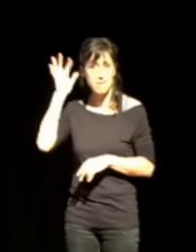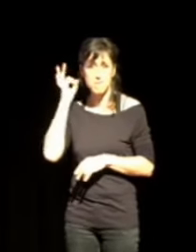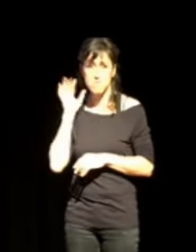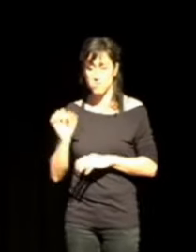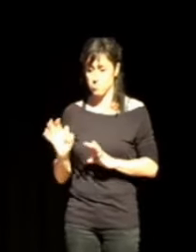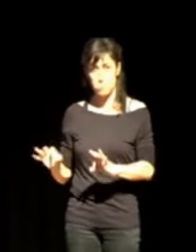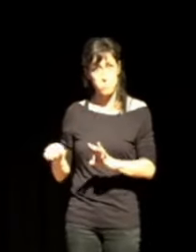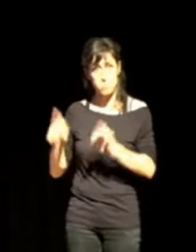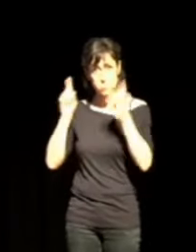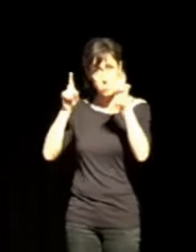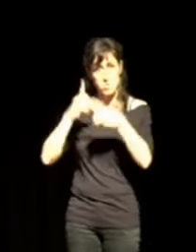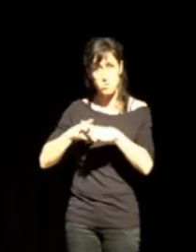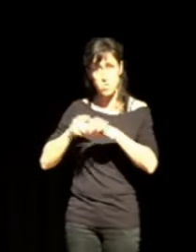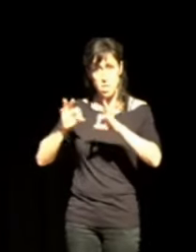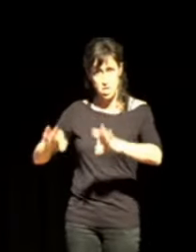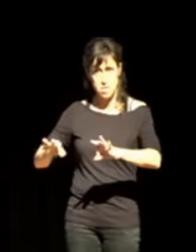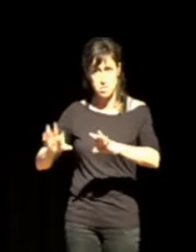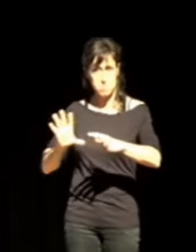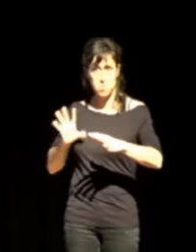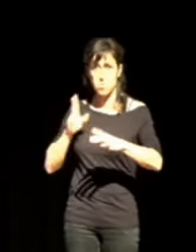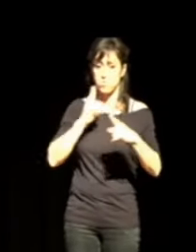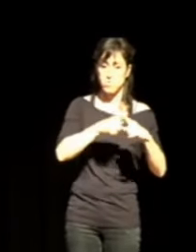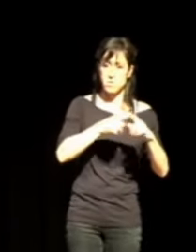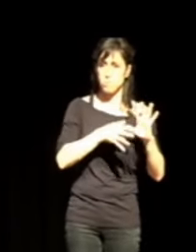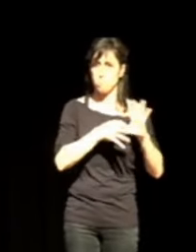aprenden, la violencia.